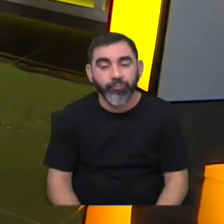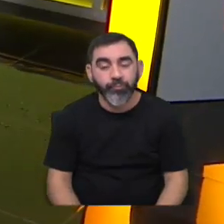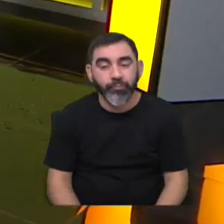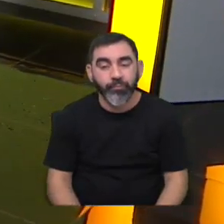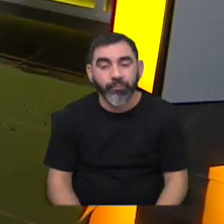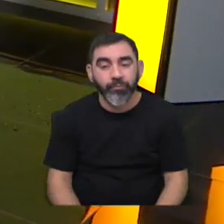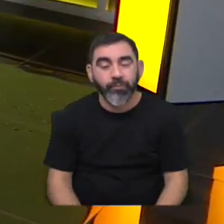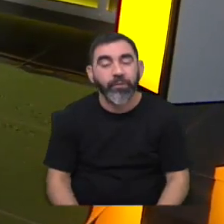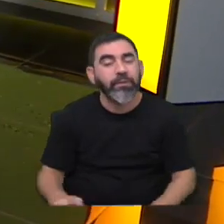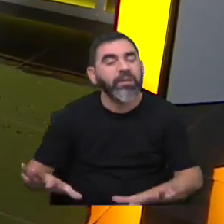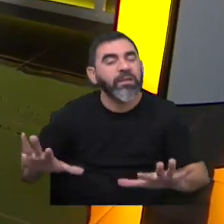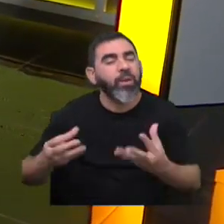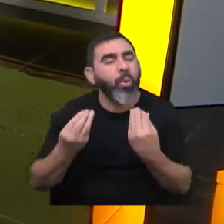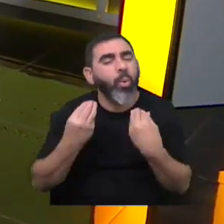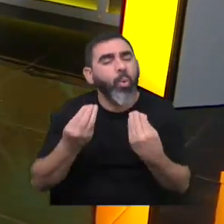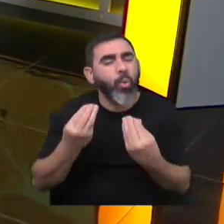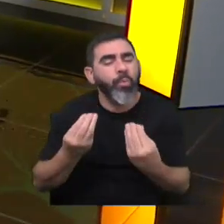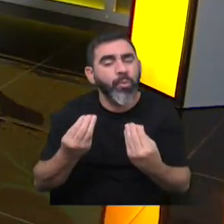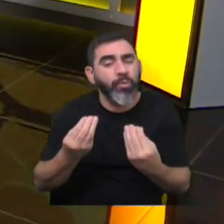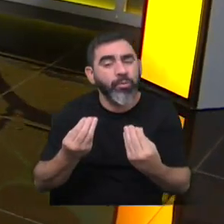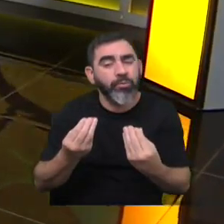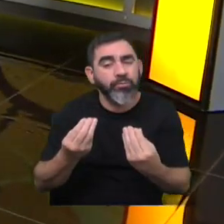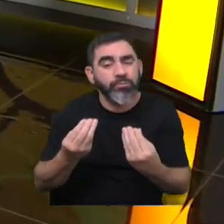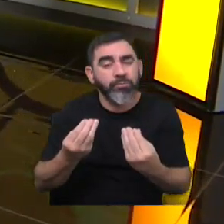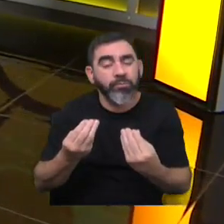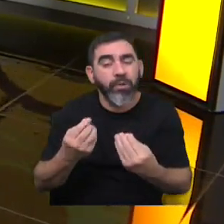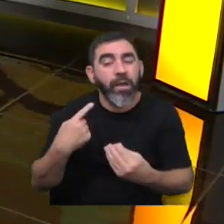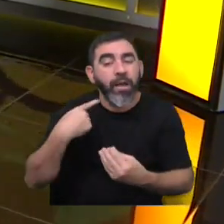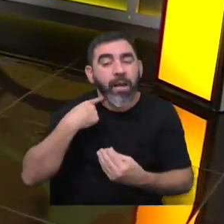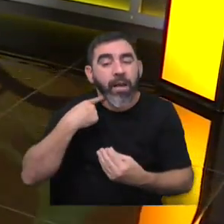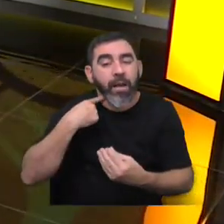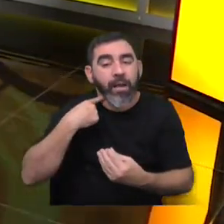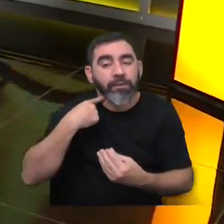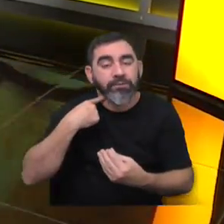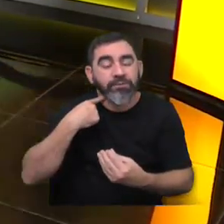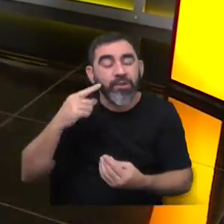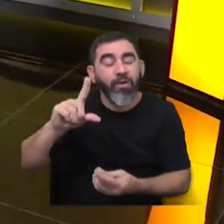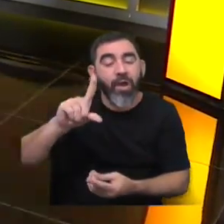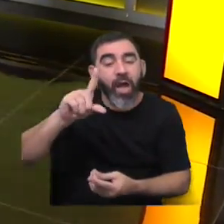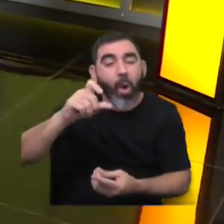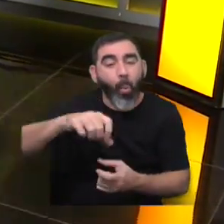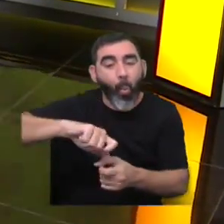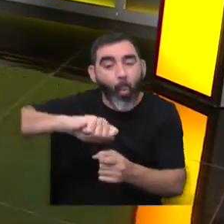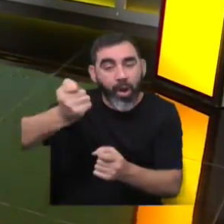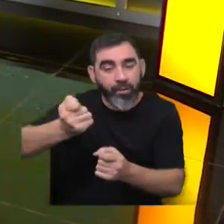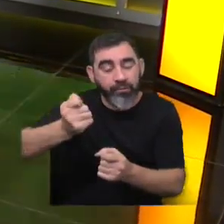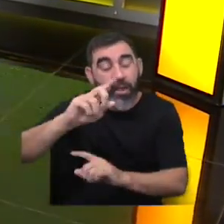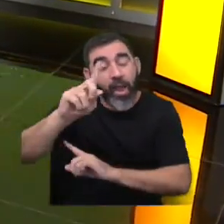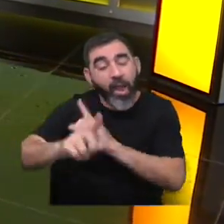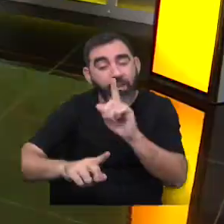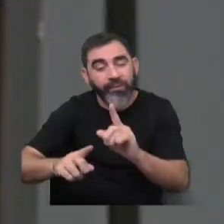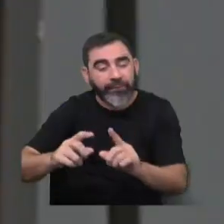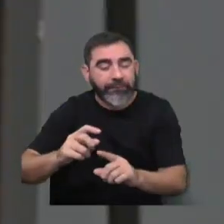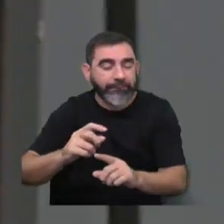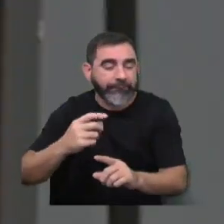es qué pasa o cómo hacemos para que se mantenga el gas una vez que abrimos una botella. ¿Cuántas veces hemos recurrido a ese truco